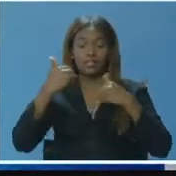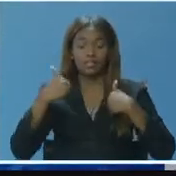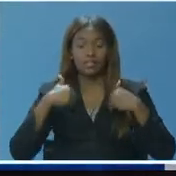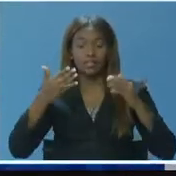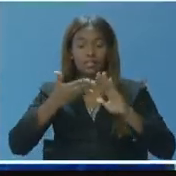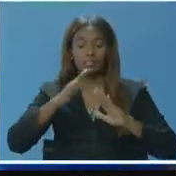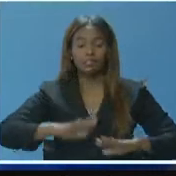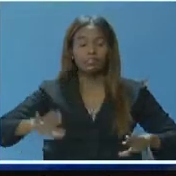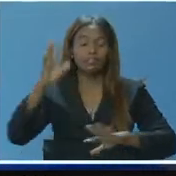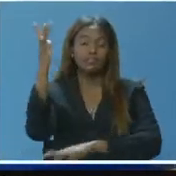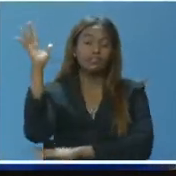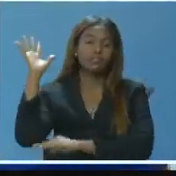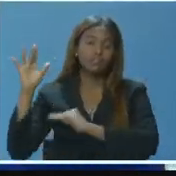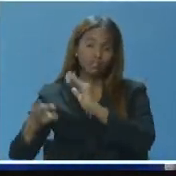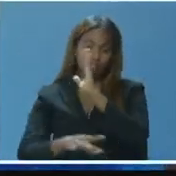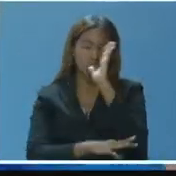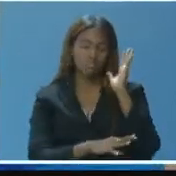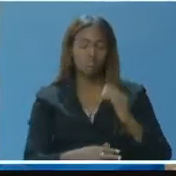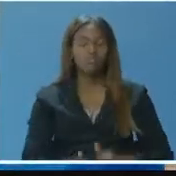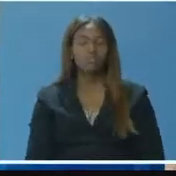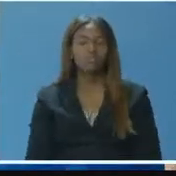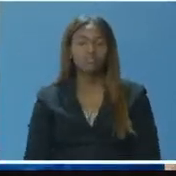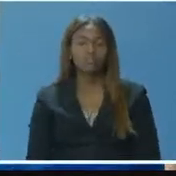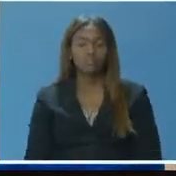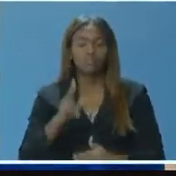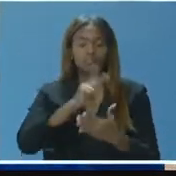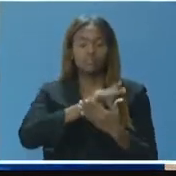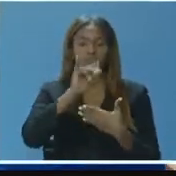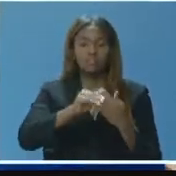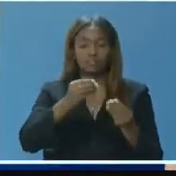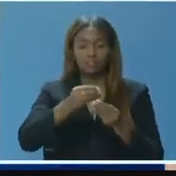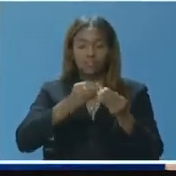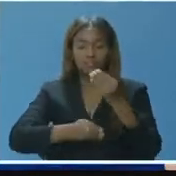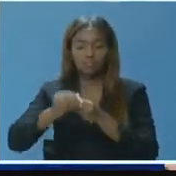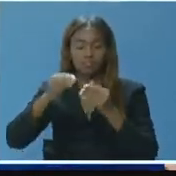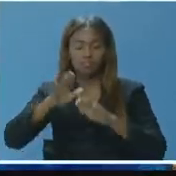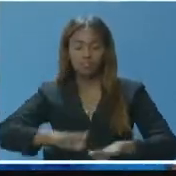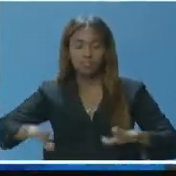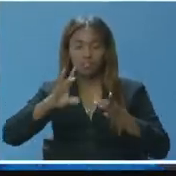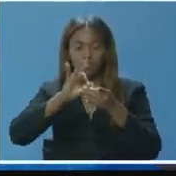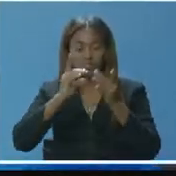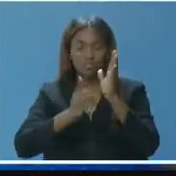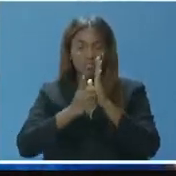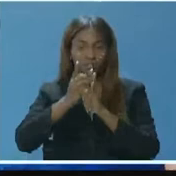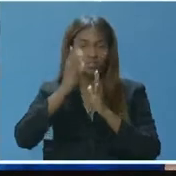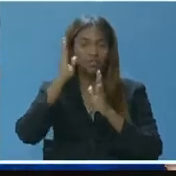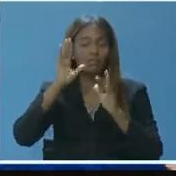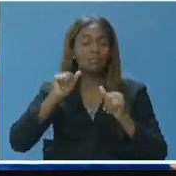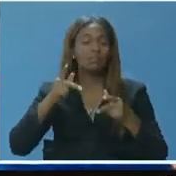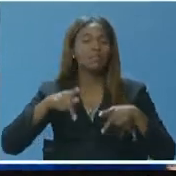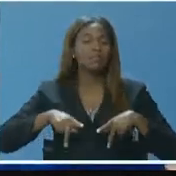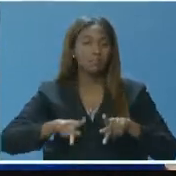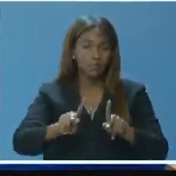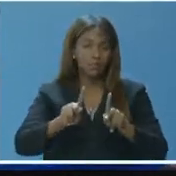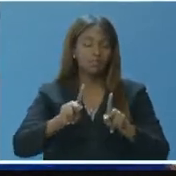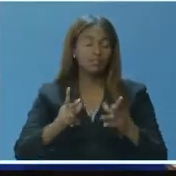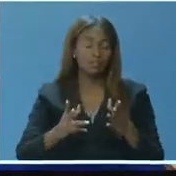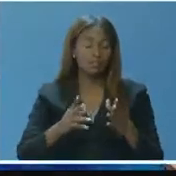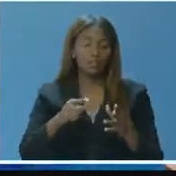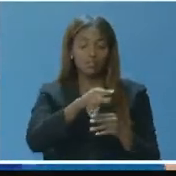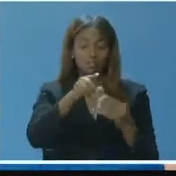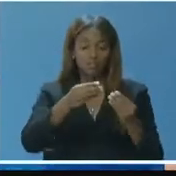medio ambiente. Este proyecto, financiado con fondos del Banco Interamericano de Desarrollo, va a permitir que